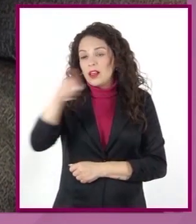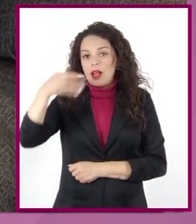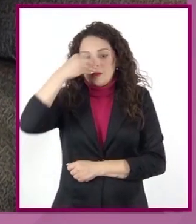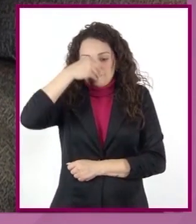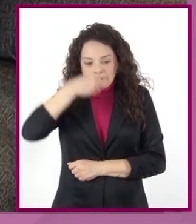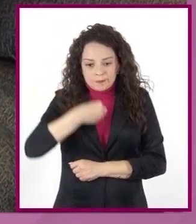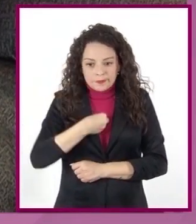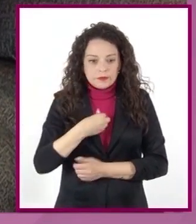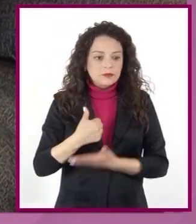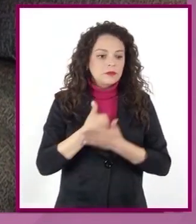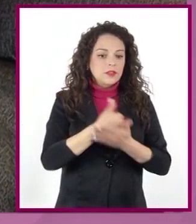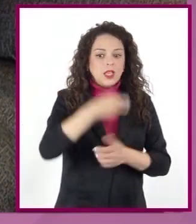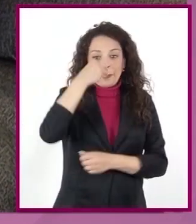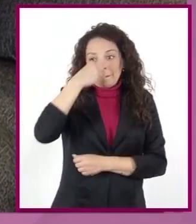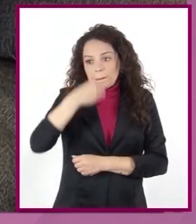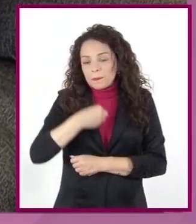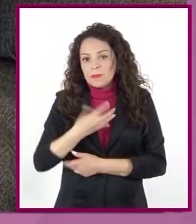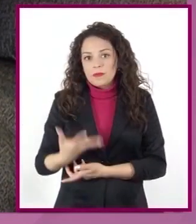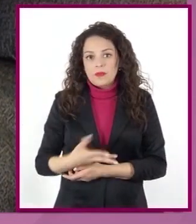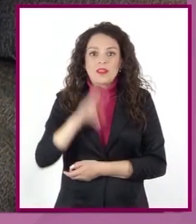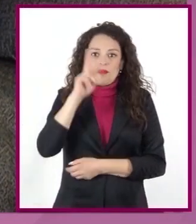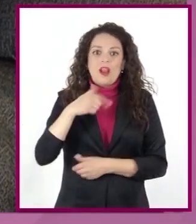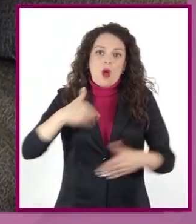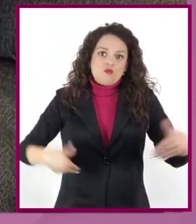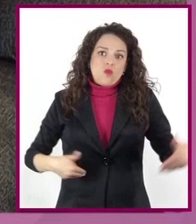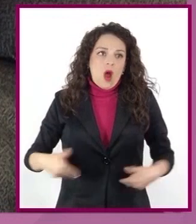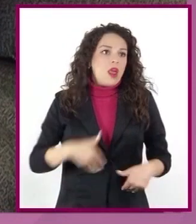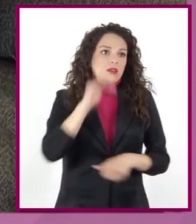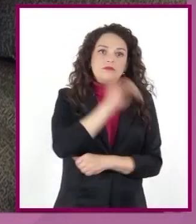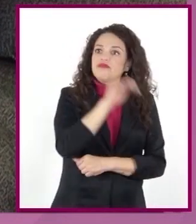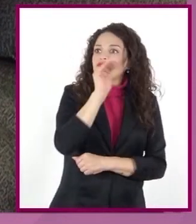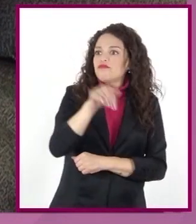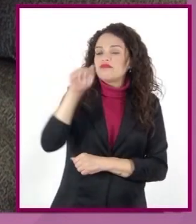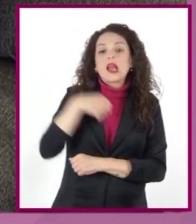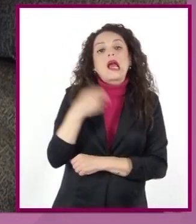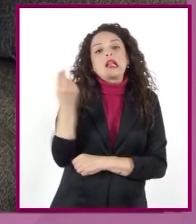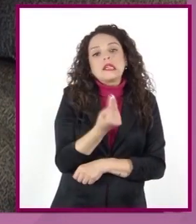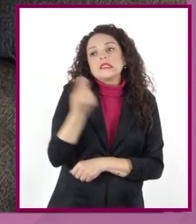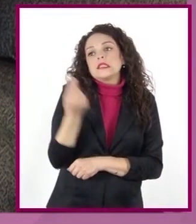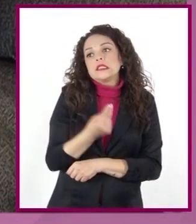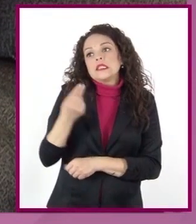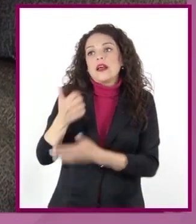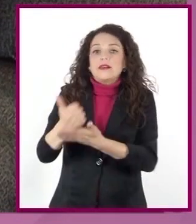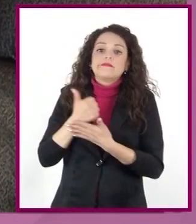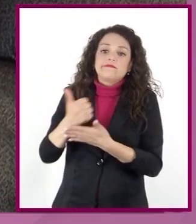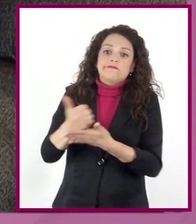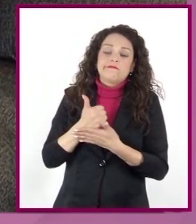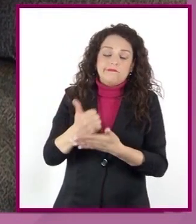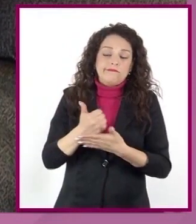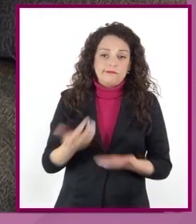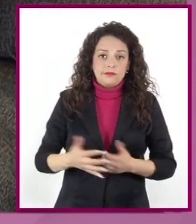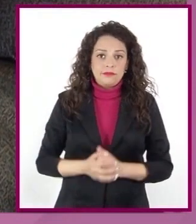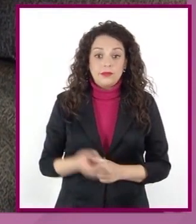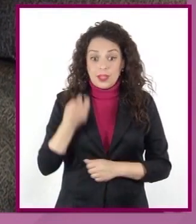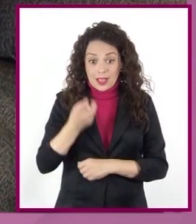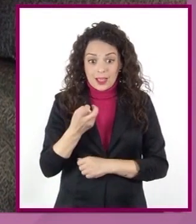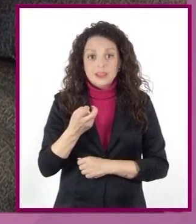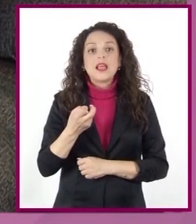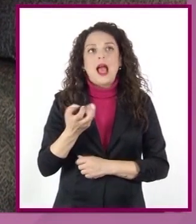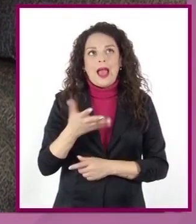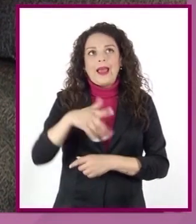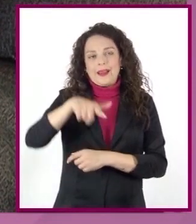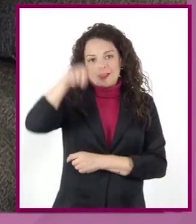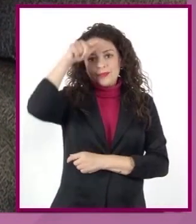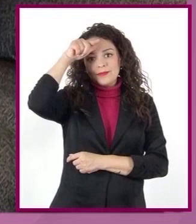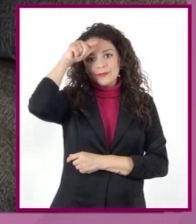pidiendo favores por cada cosa, dándoles lata literalmente por cada cosa que yo necesitaba. Entonces hubo un momento en el que te das cuenta